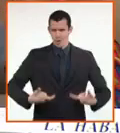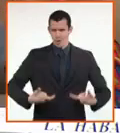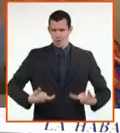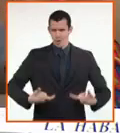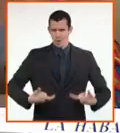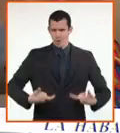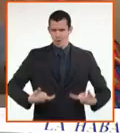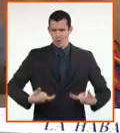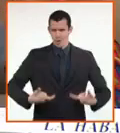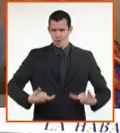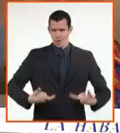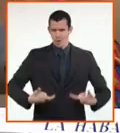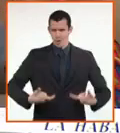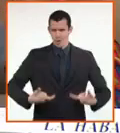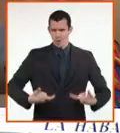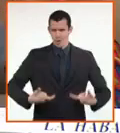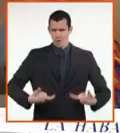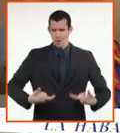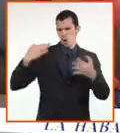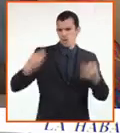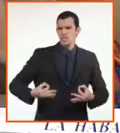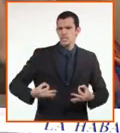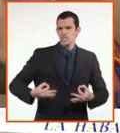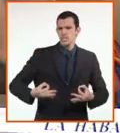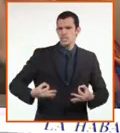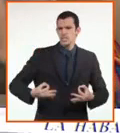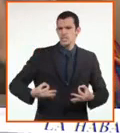Porque aquí en Cuba se vive y se defiende la